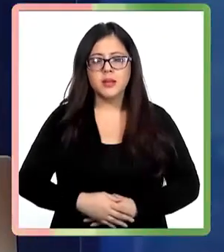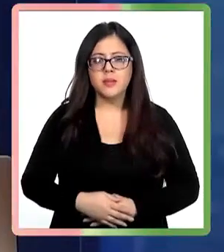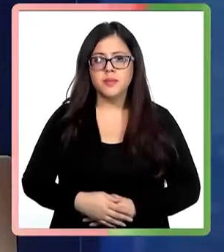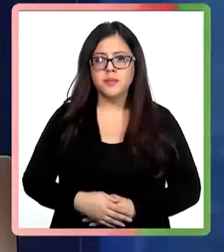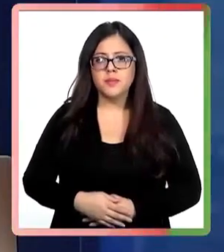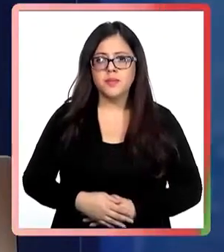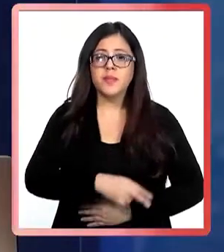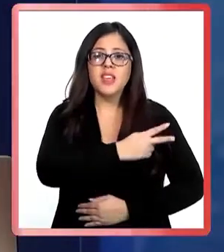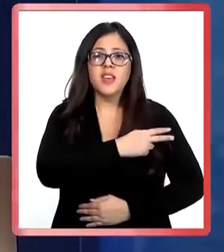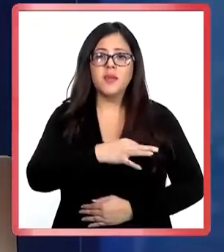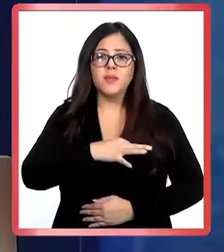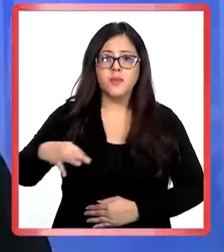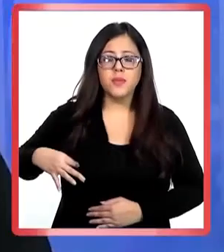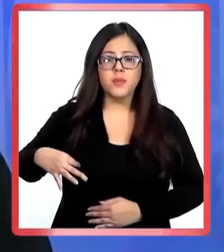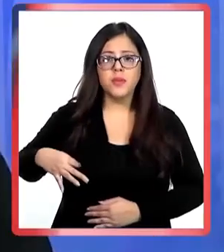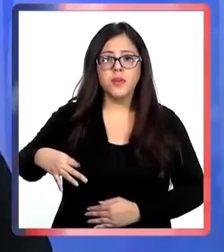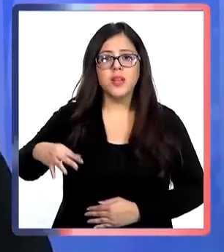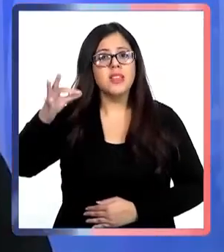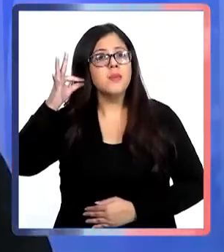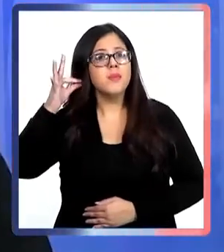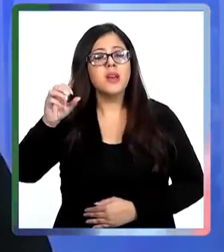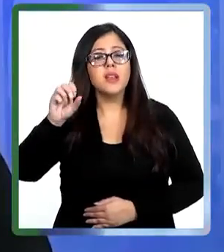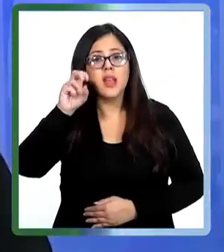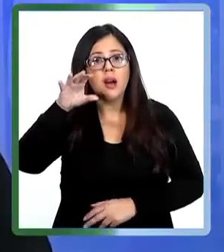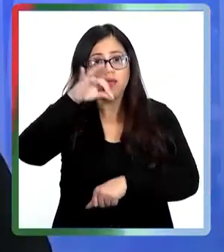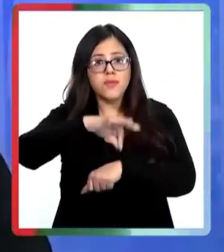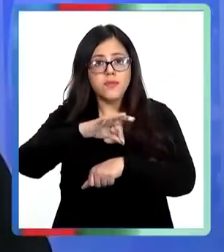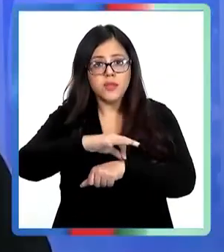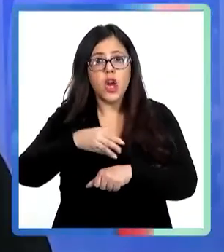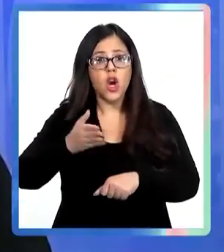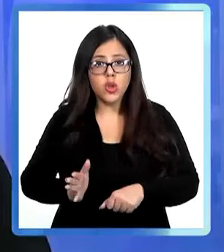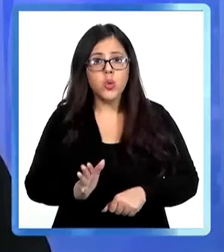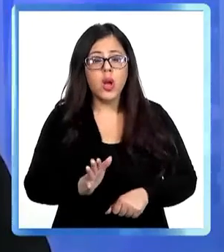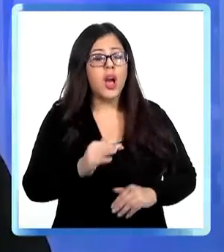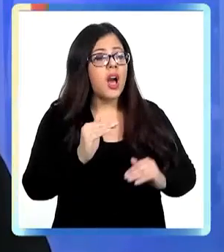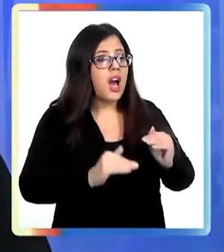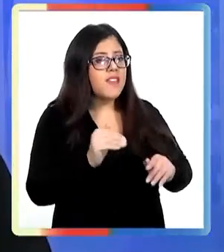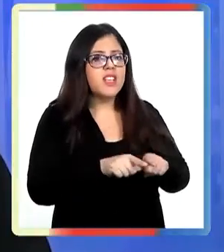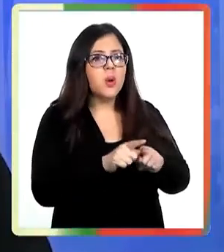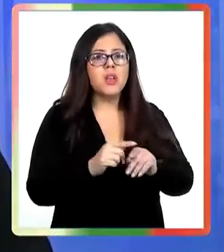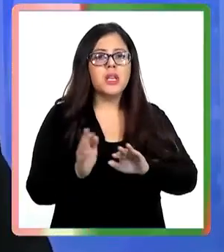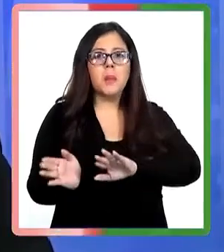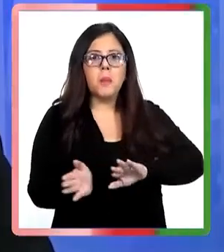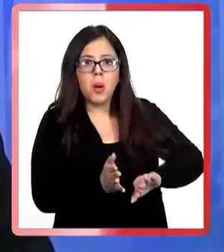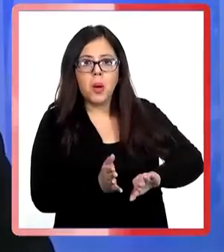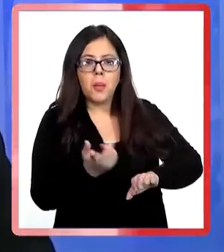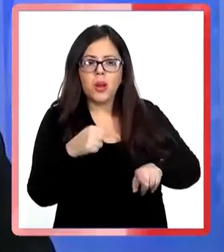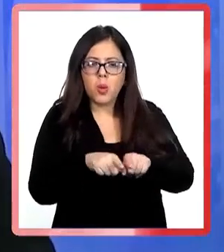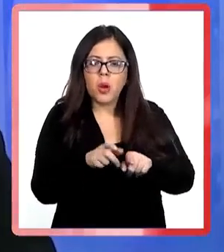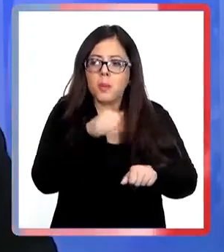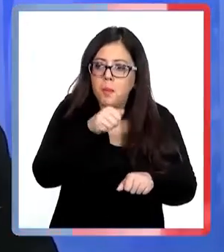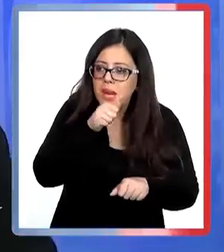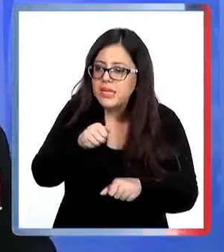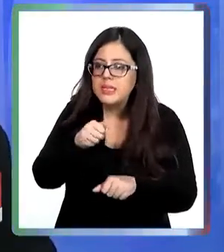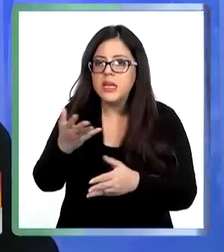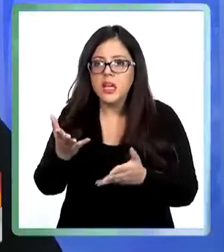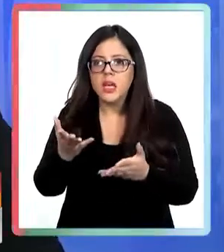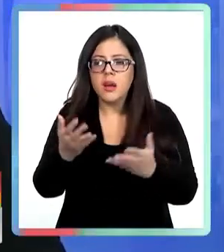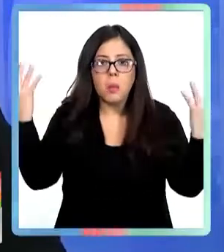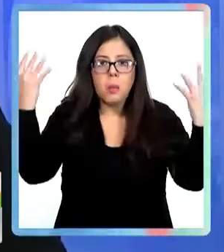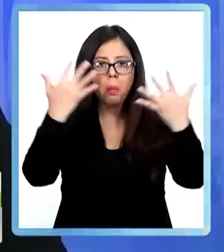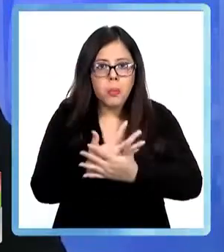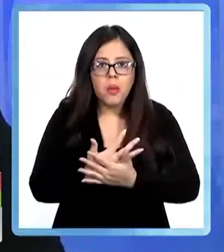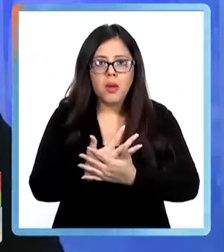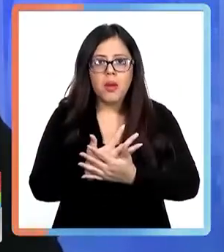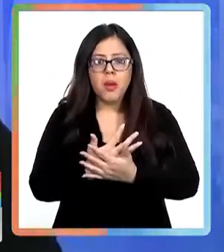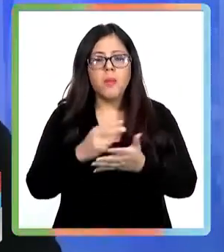de la ministra de Interior se mantiene. La prensa echa a correr un trascendido y después nos piden pronunciarnos respecto a los trascendidos que echa a correr la prensa, y se